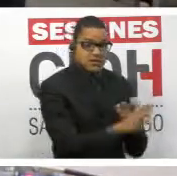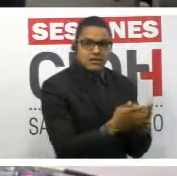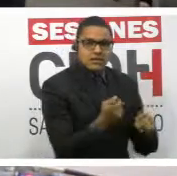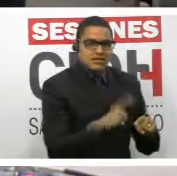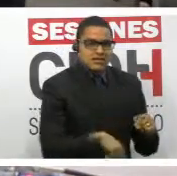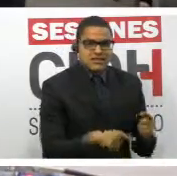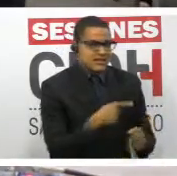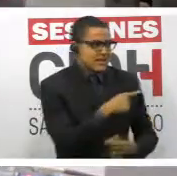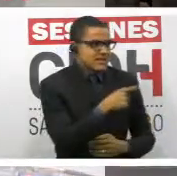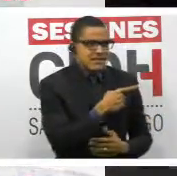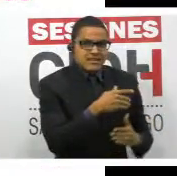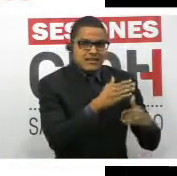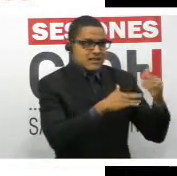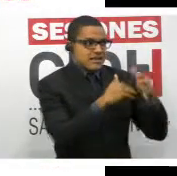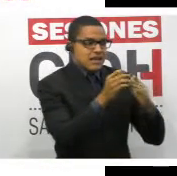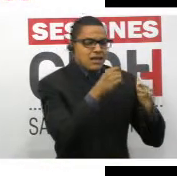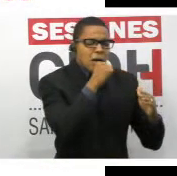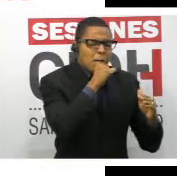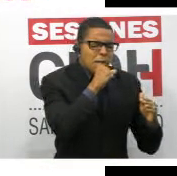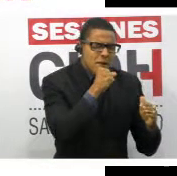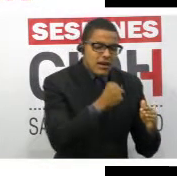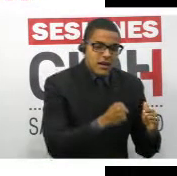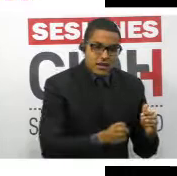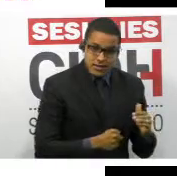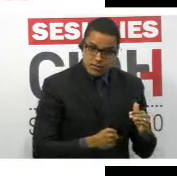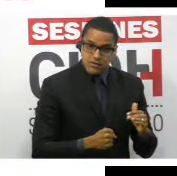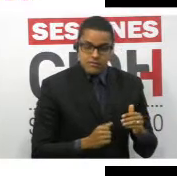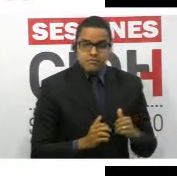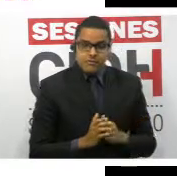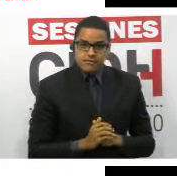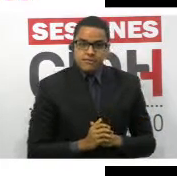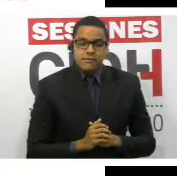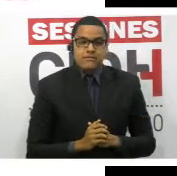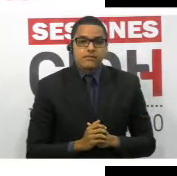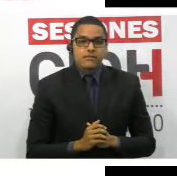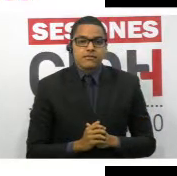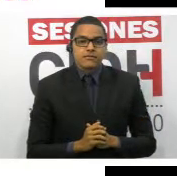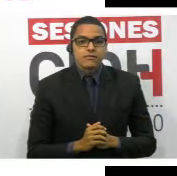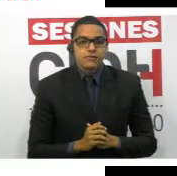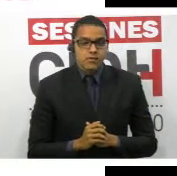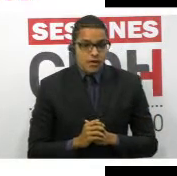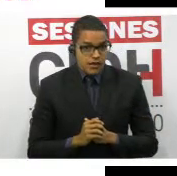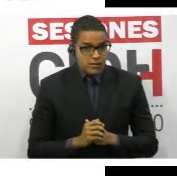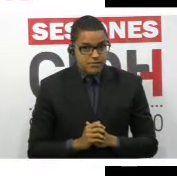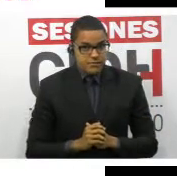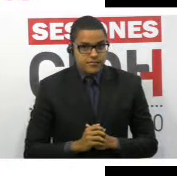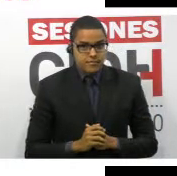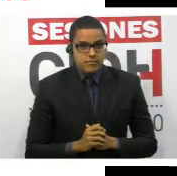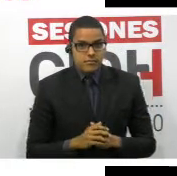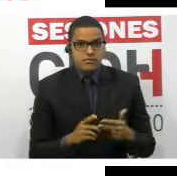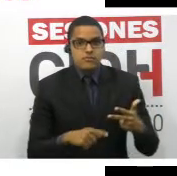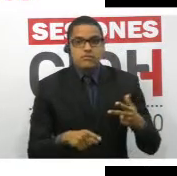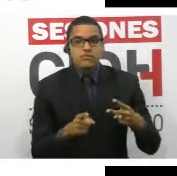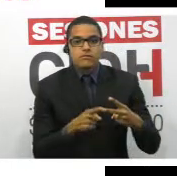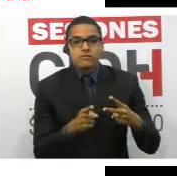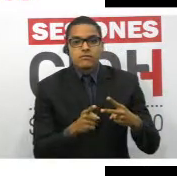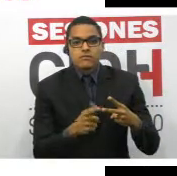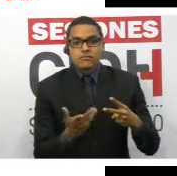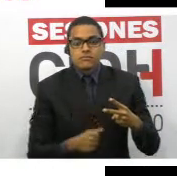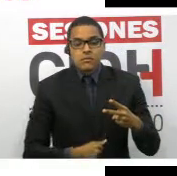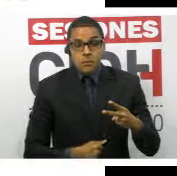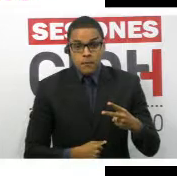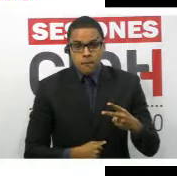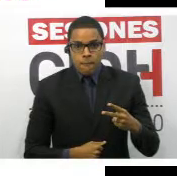digamos sobre establecimientos de salud también tienen digamos inaccesibilidad segundo elemento